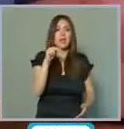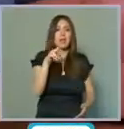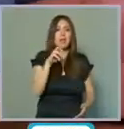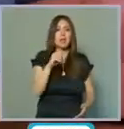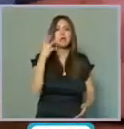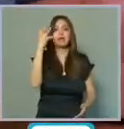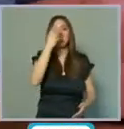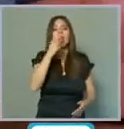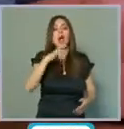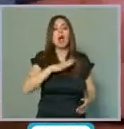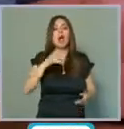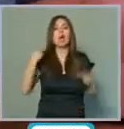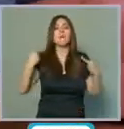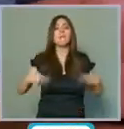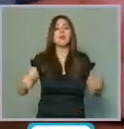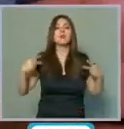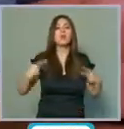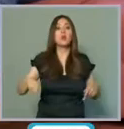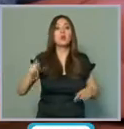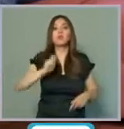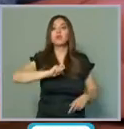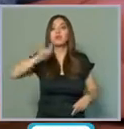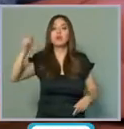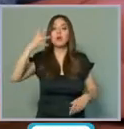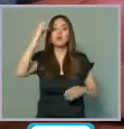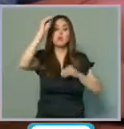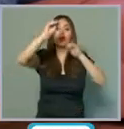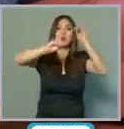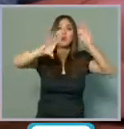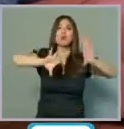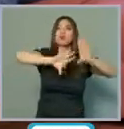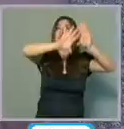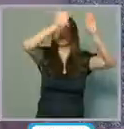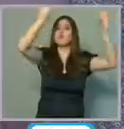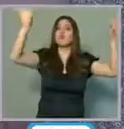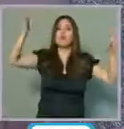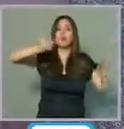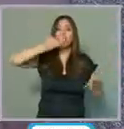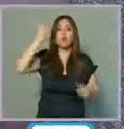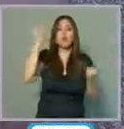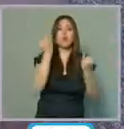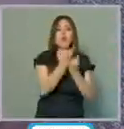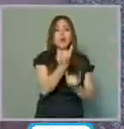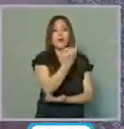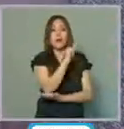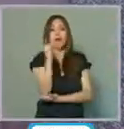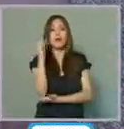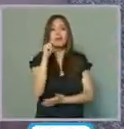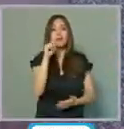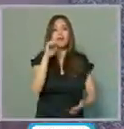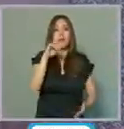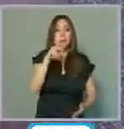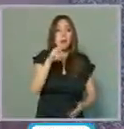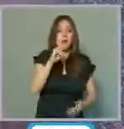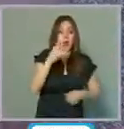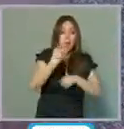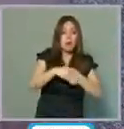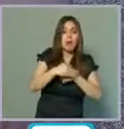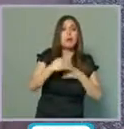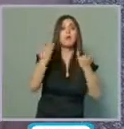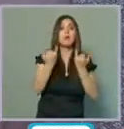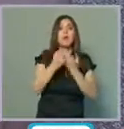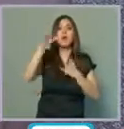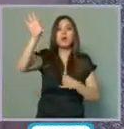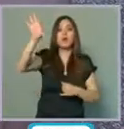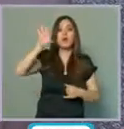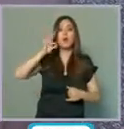Hay gente muy profesional haciendo unos arreglos florales monumentales, Claro. estos jardines temporales que les comentaba. Incluso invitaron a un artista danés